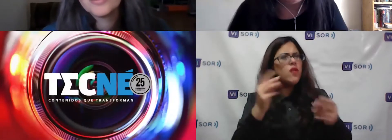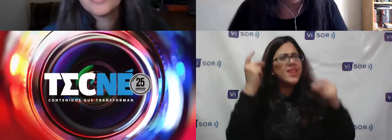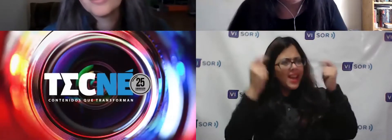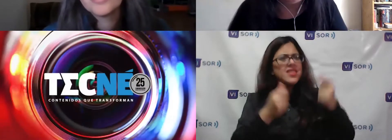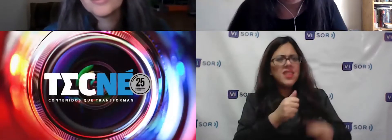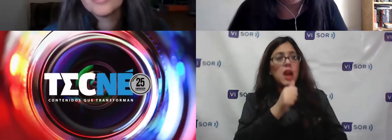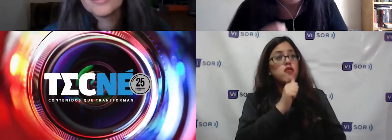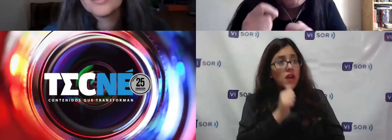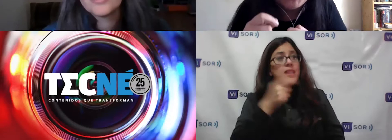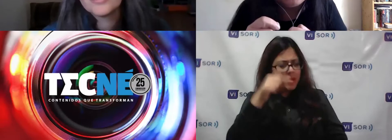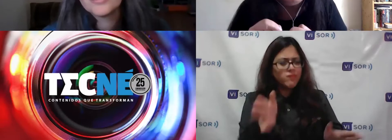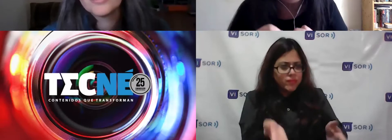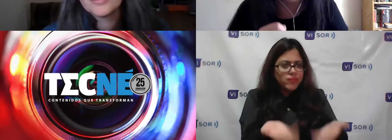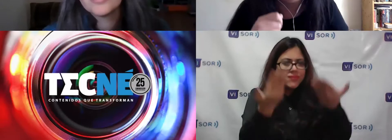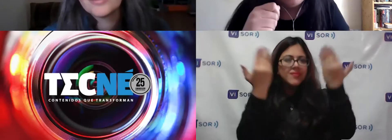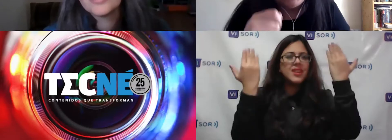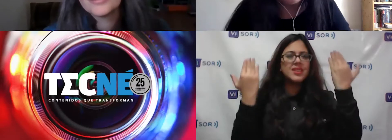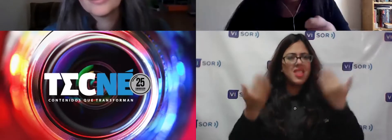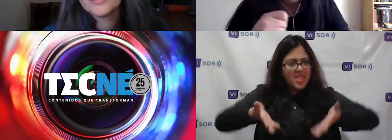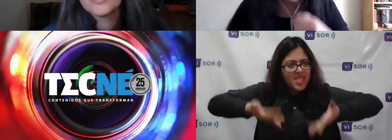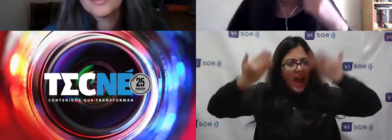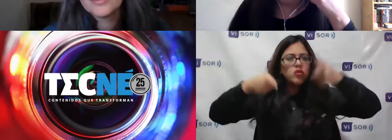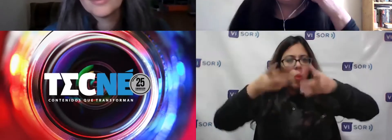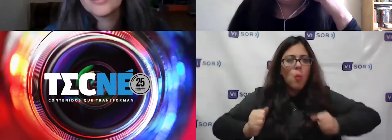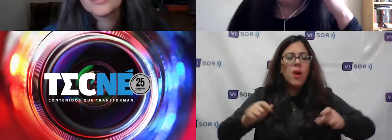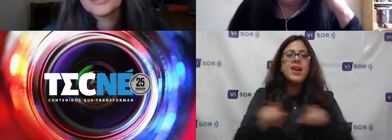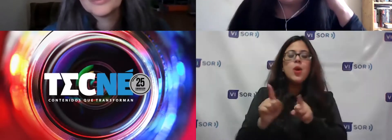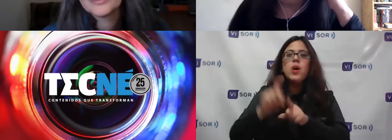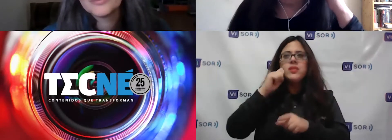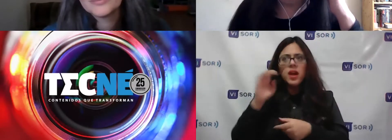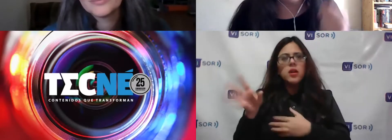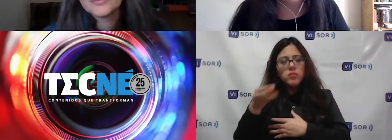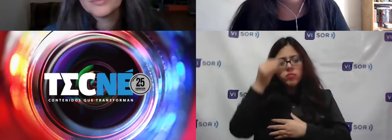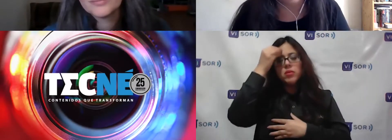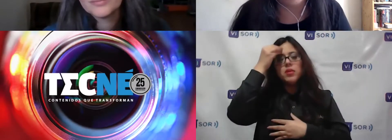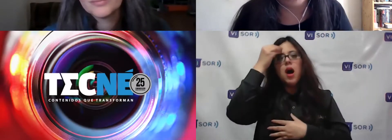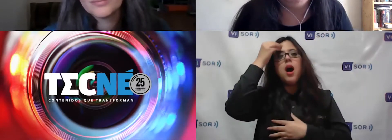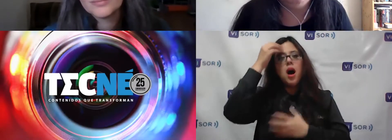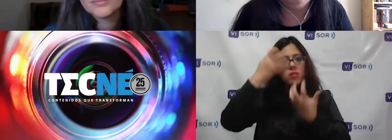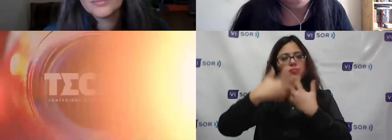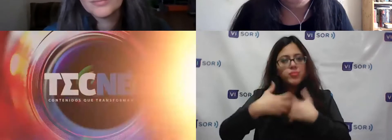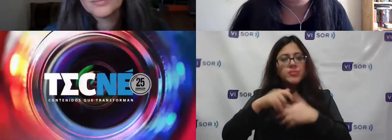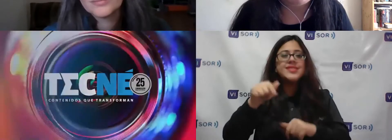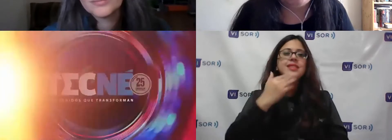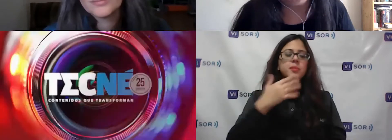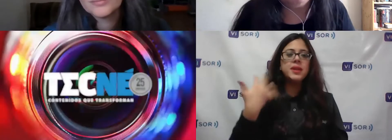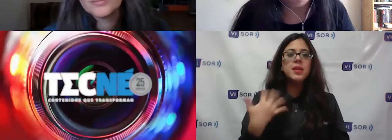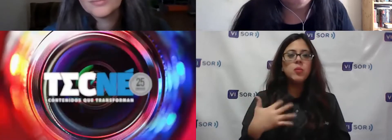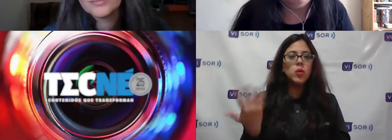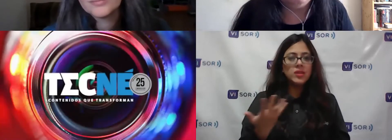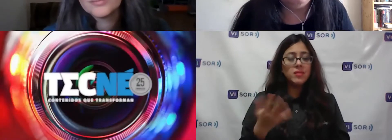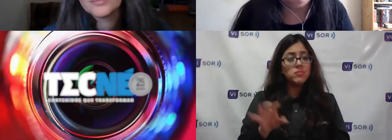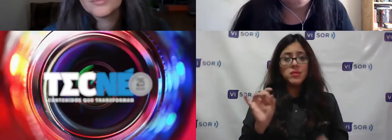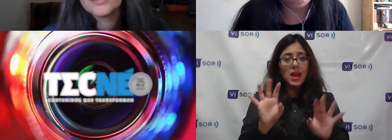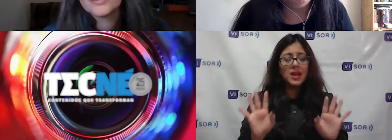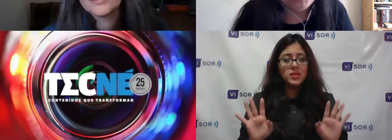tu idea castellón que soy un poquito y eso va armando y tiene sentido también creo que es importante eso en